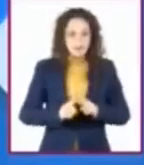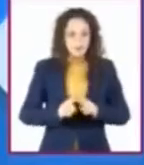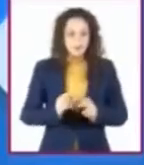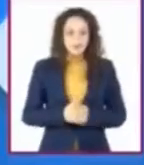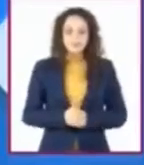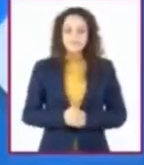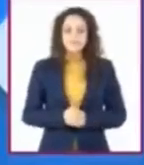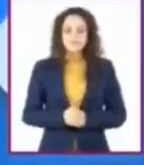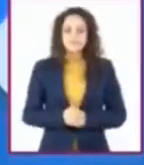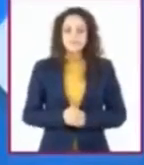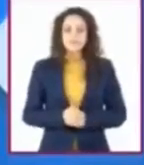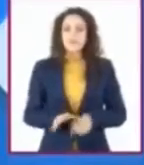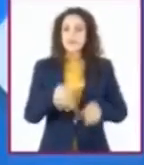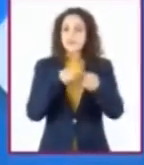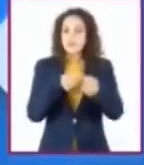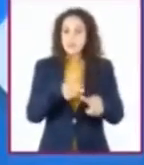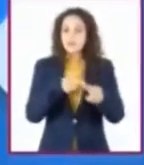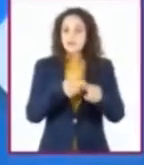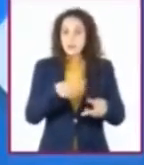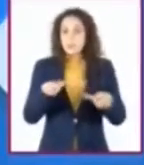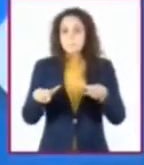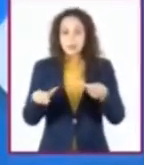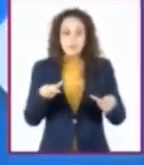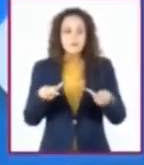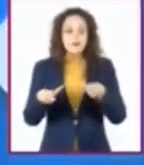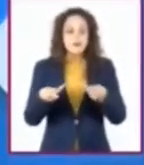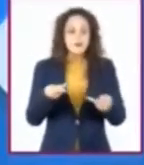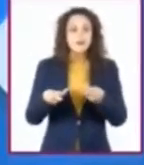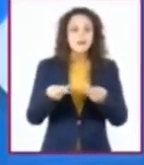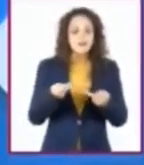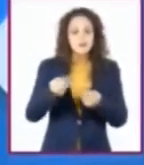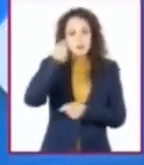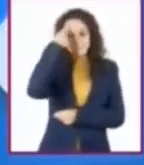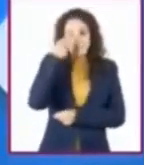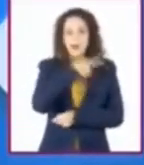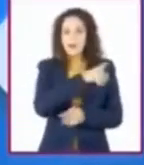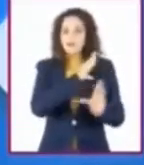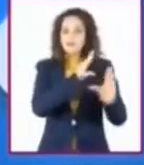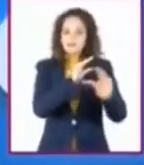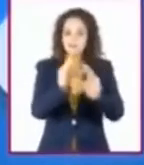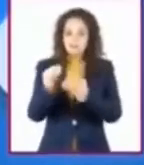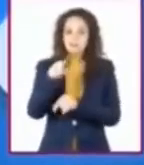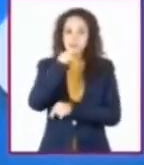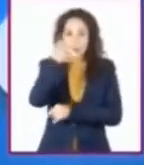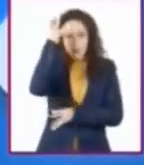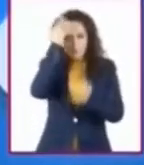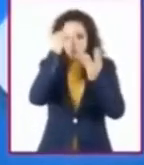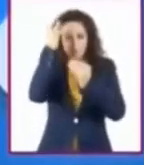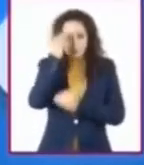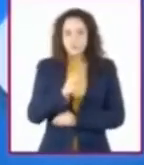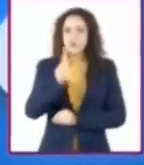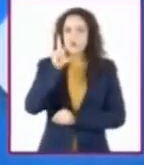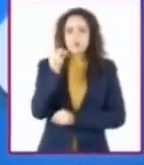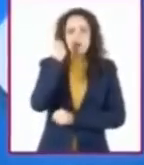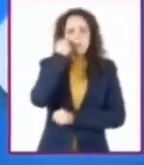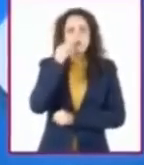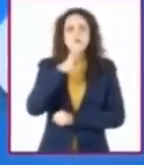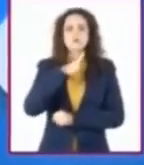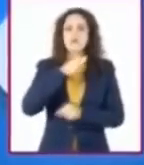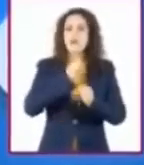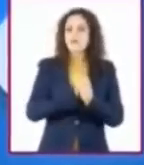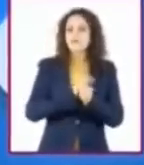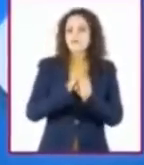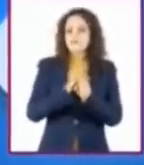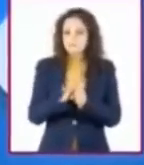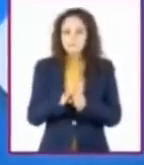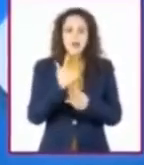preparando sesiones a distancia para que ustedes, alumnas y alumnos, sigan aprendiendo aún en este tiempo de contingencia, desde donde quiera